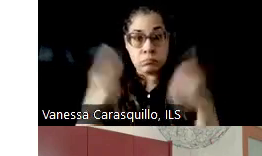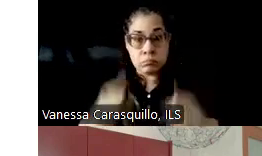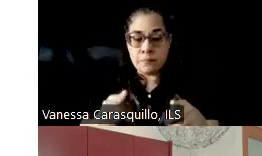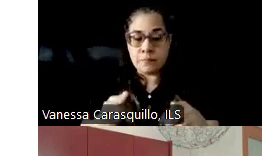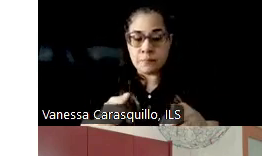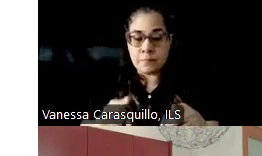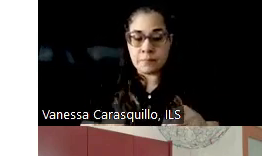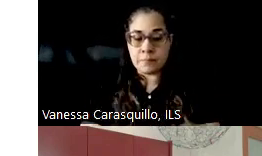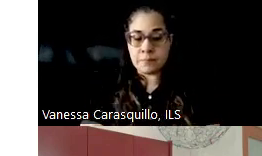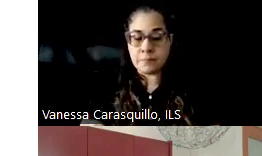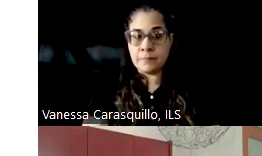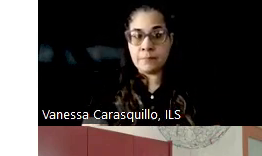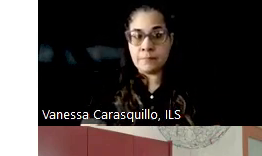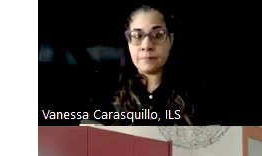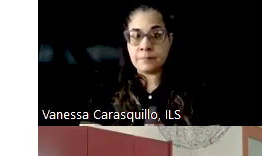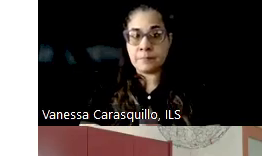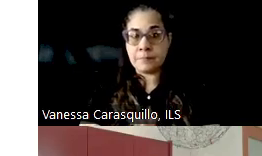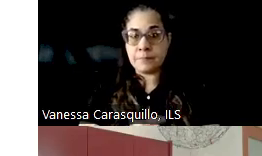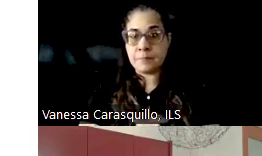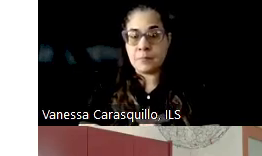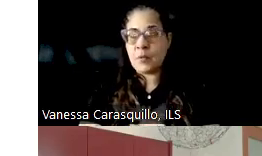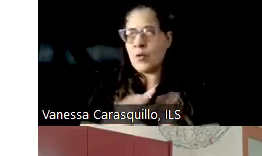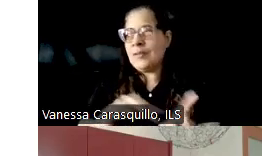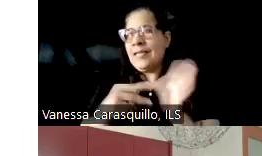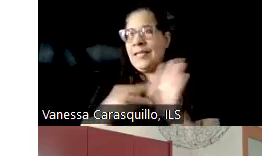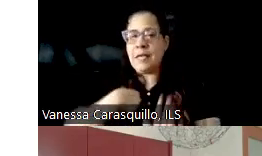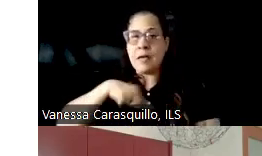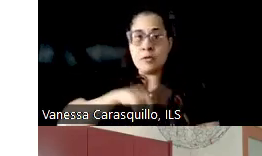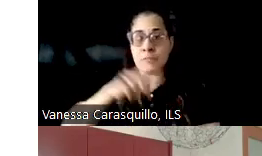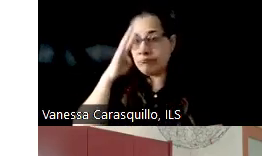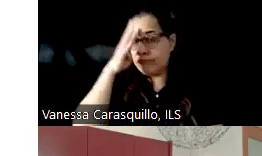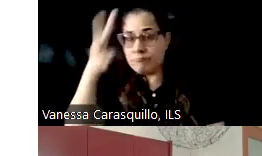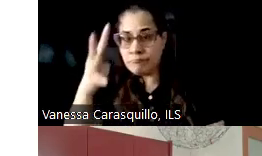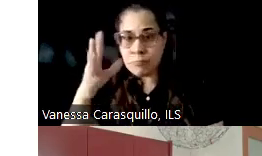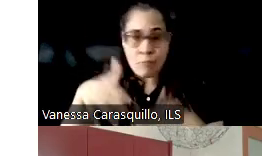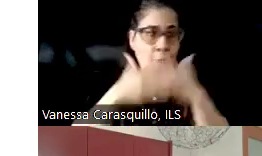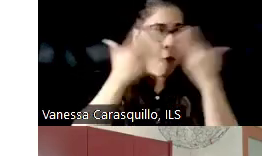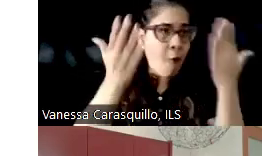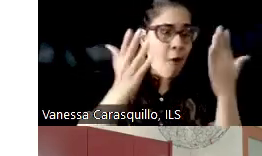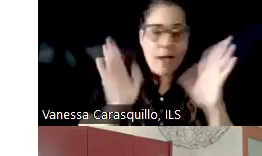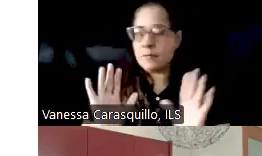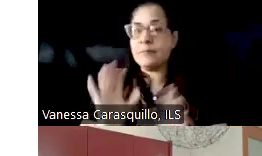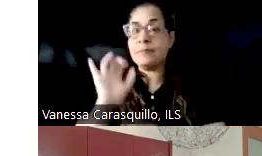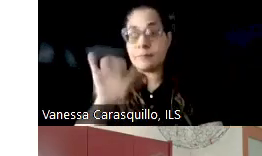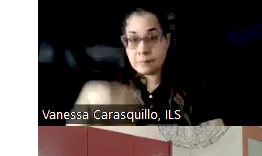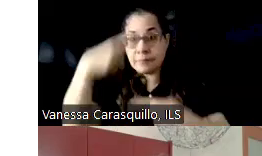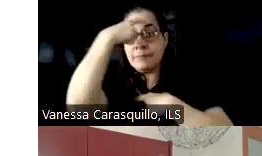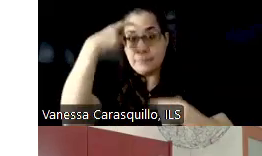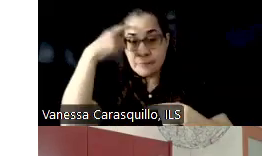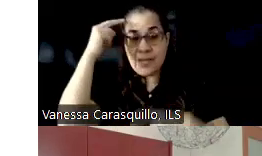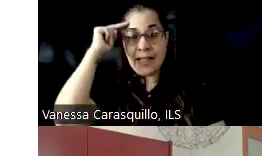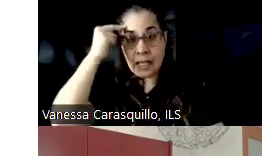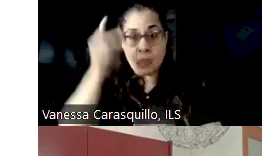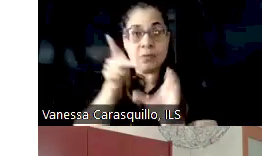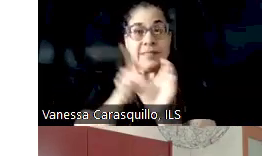y no hay tal cosa como que esto no lo inventamos, no existe o es poca vergüenza, no. Esto es un trastorno neuropsiquiátrico del